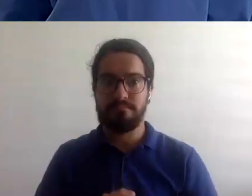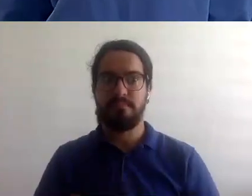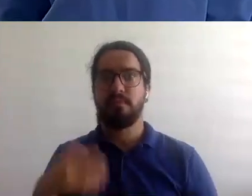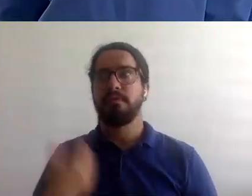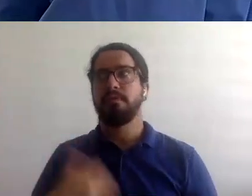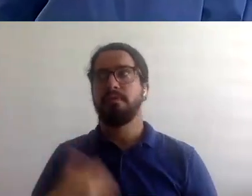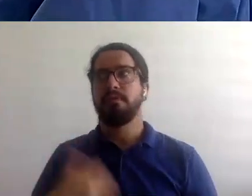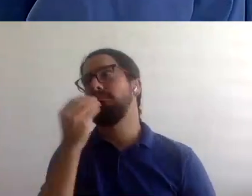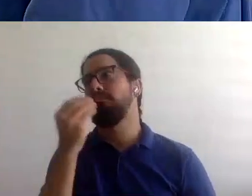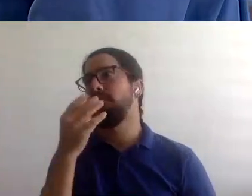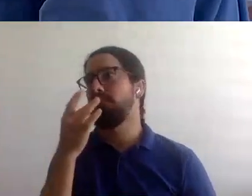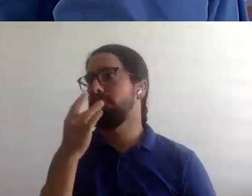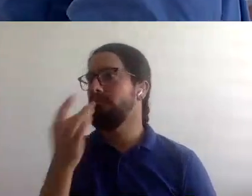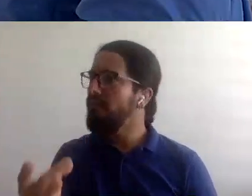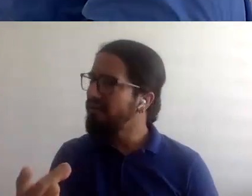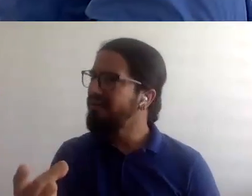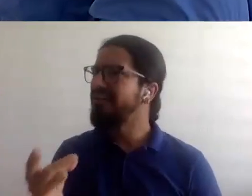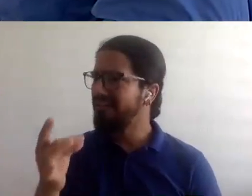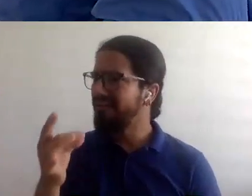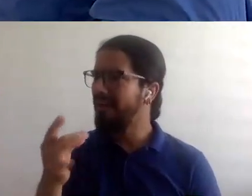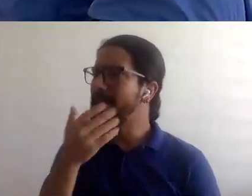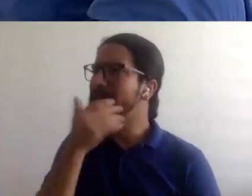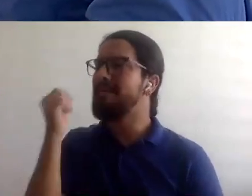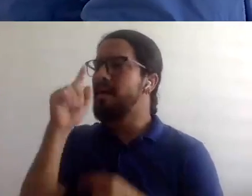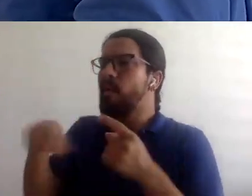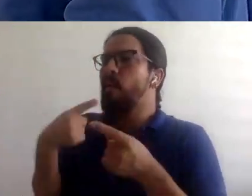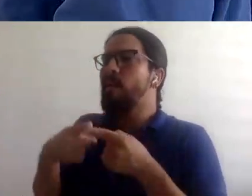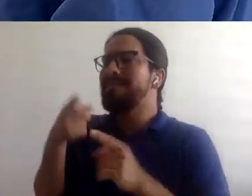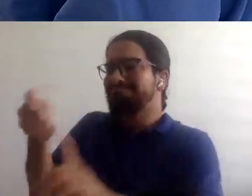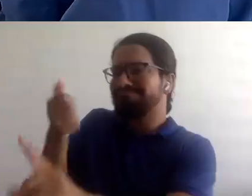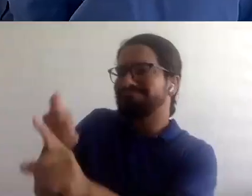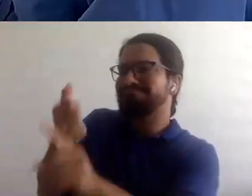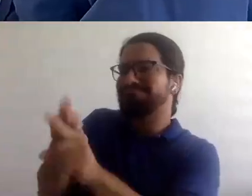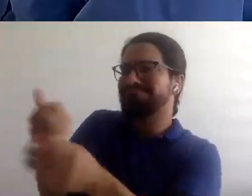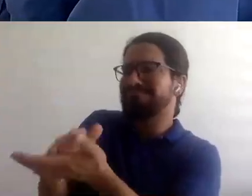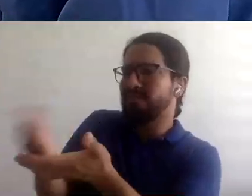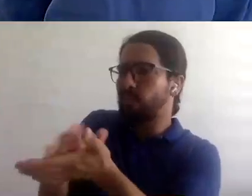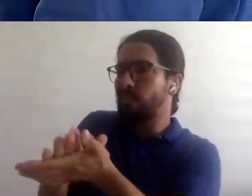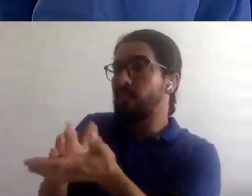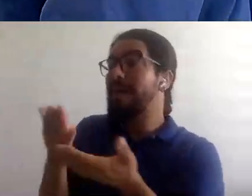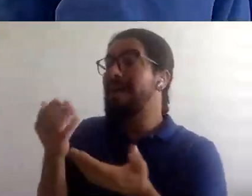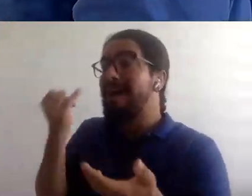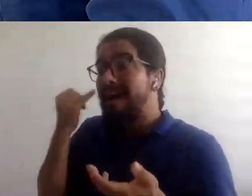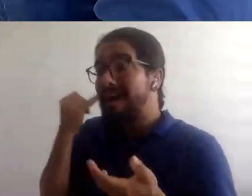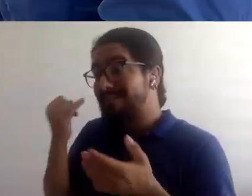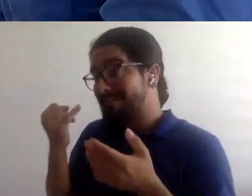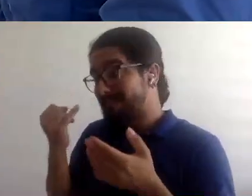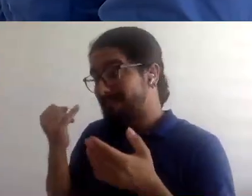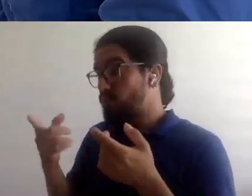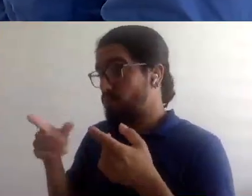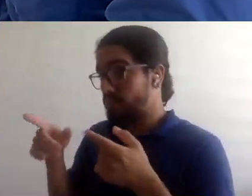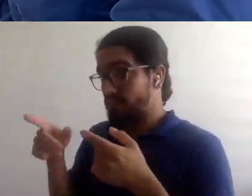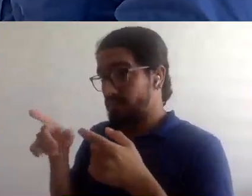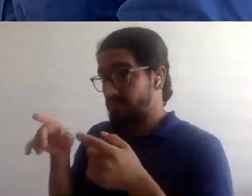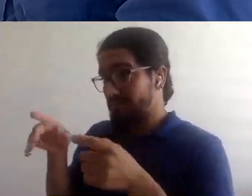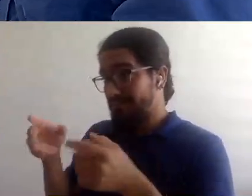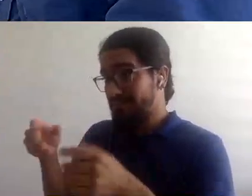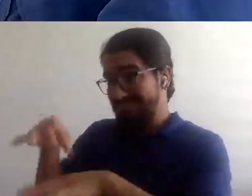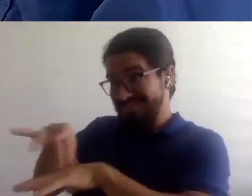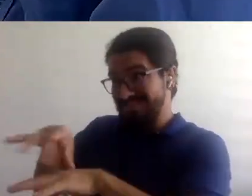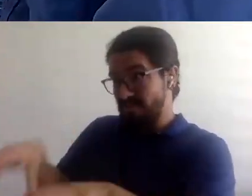Qué rica es la comida, ¿no? Y más cuando uno la hace desde la tierra, desde preparar la tierra.